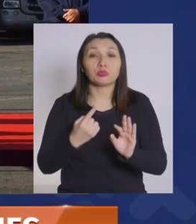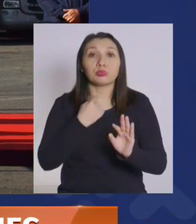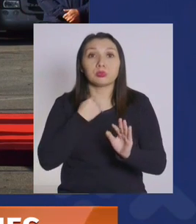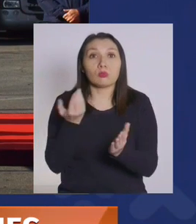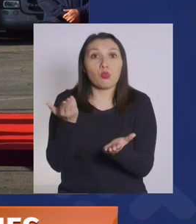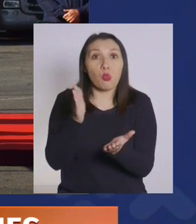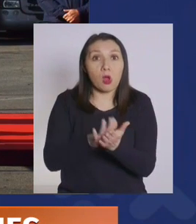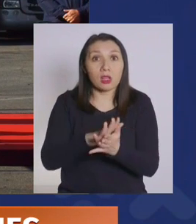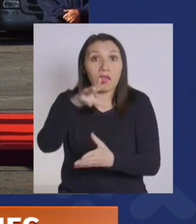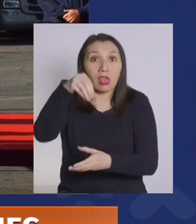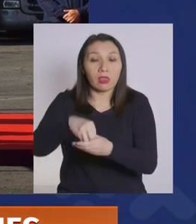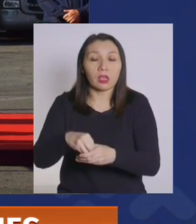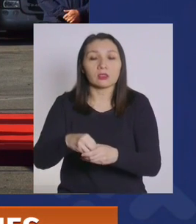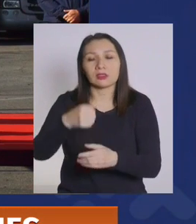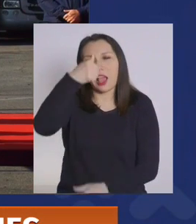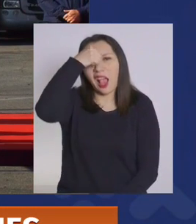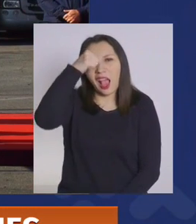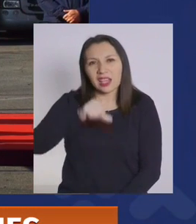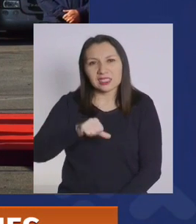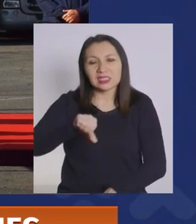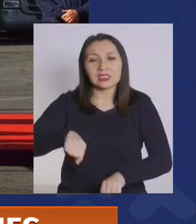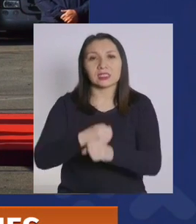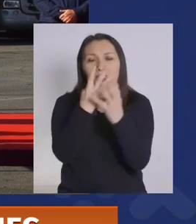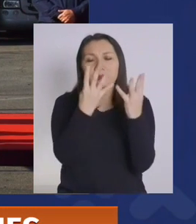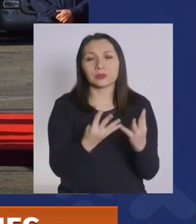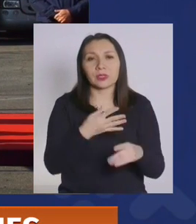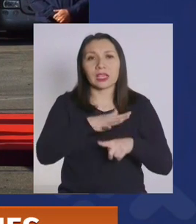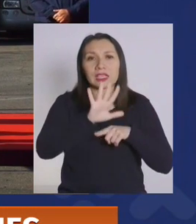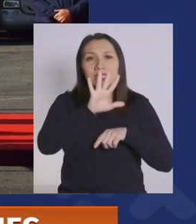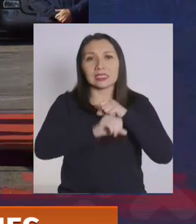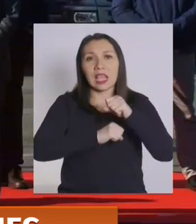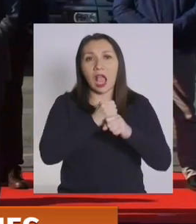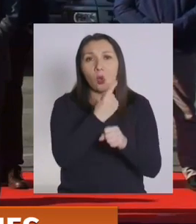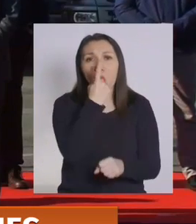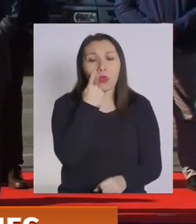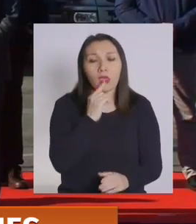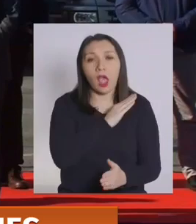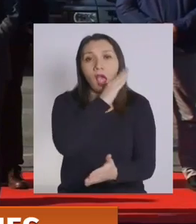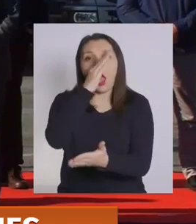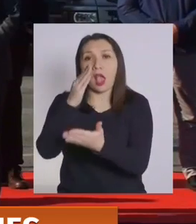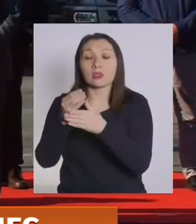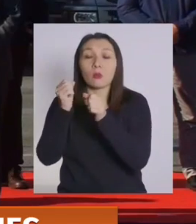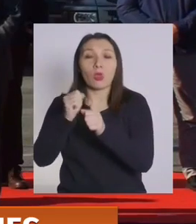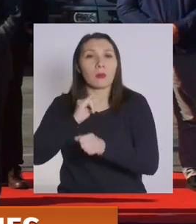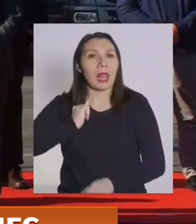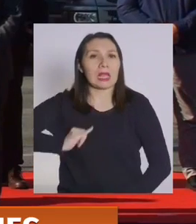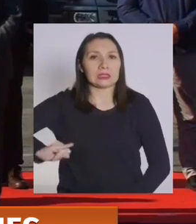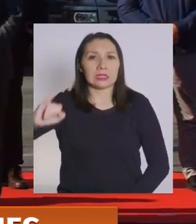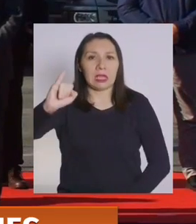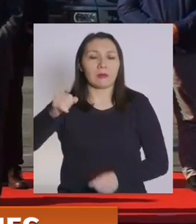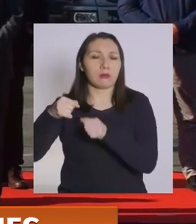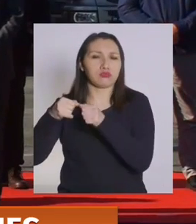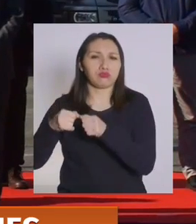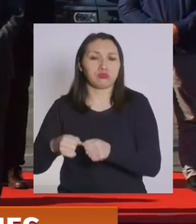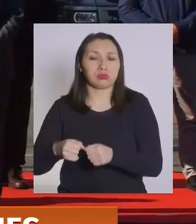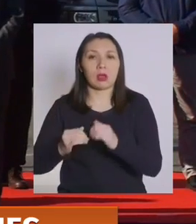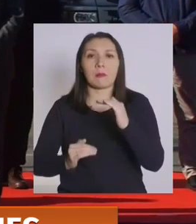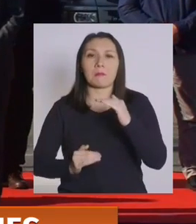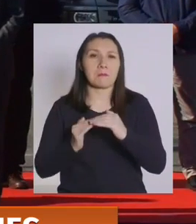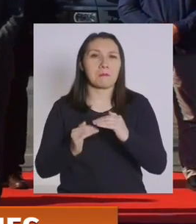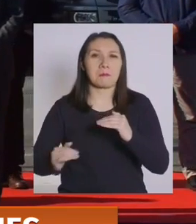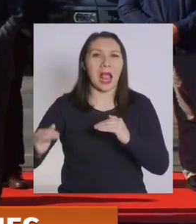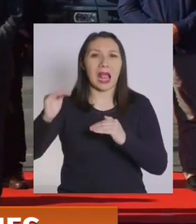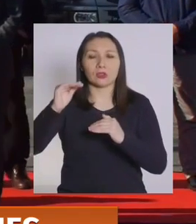pena va a ser desde 15 años y un día hasta cadena perpetua, es decir, presidio mayor en su